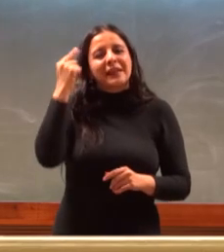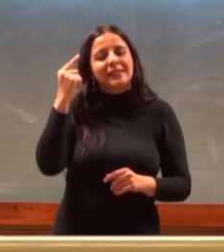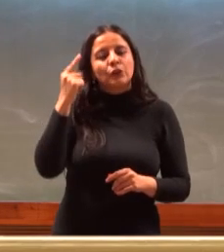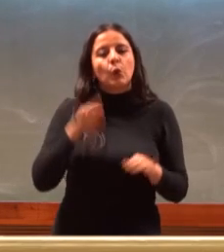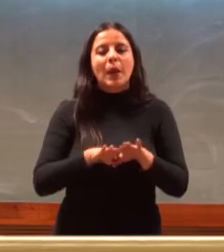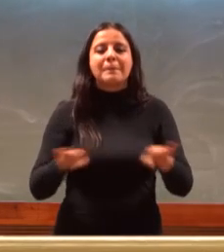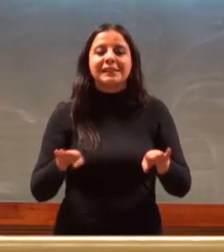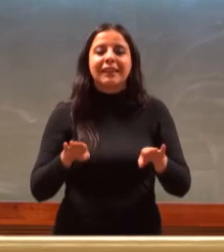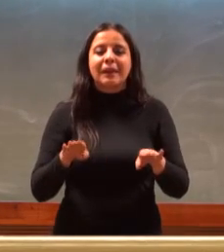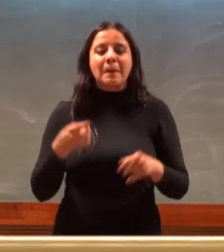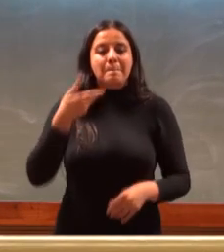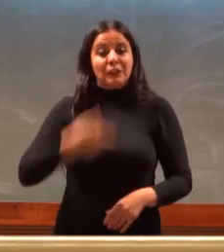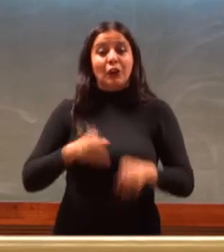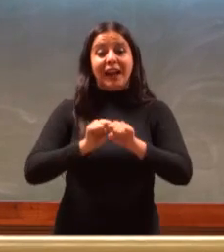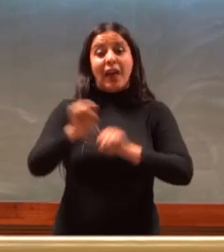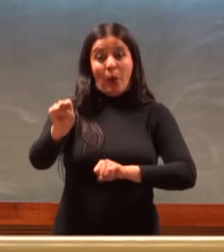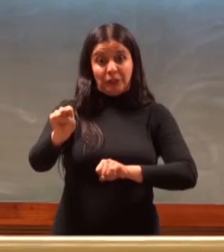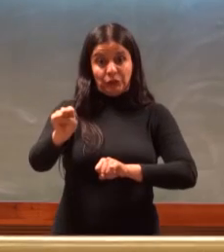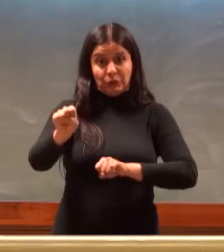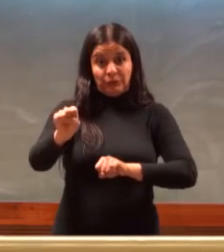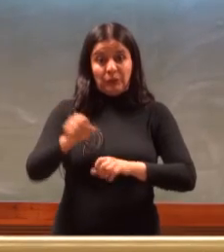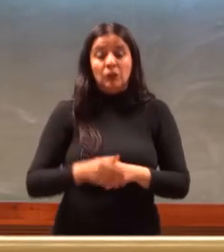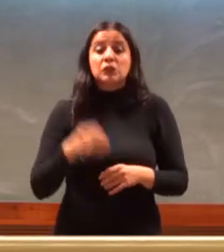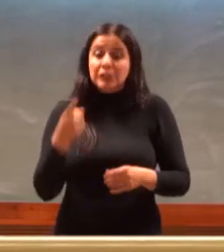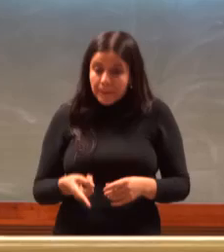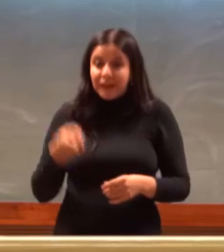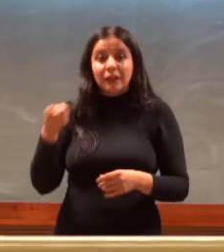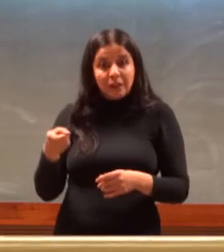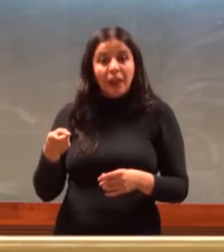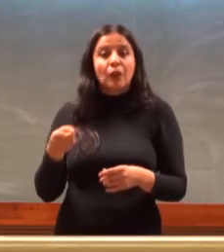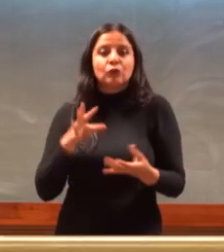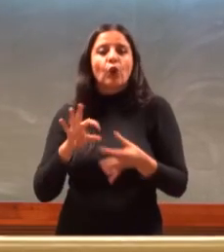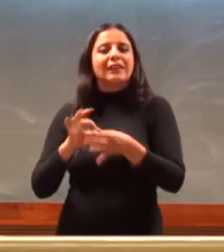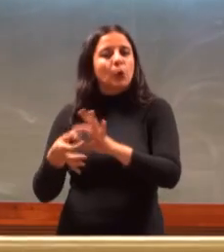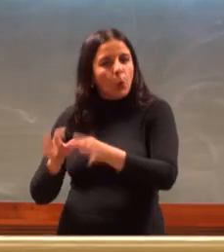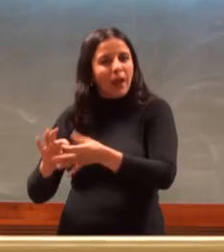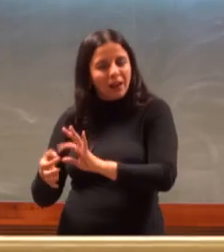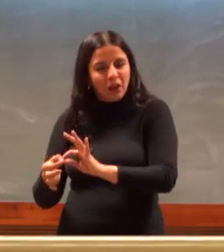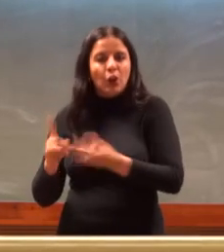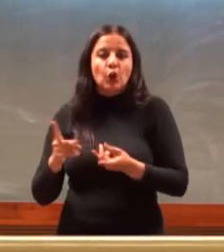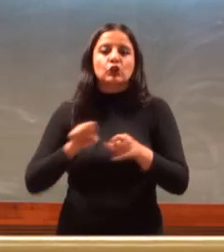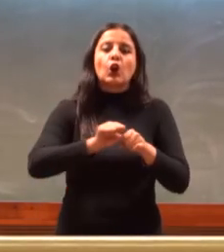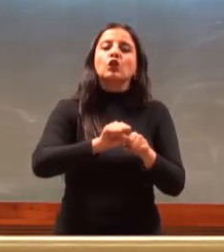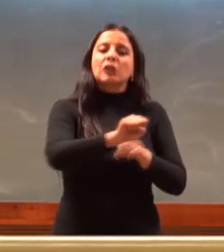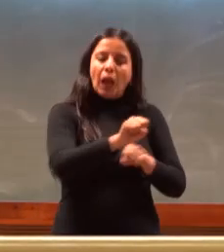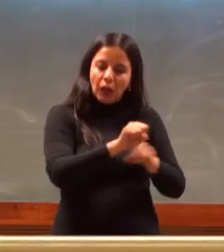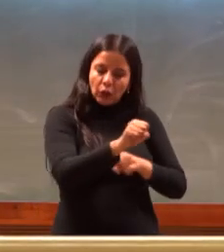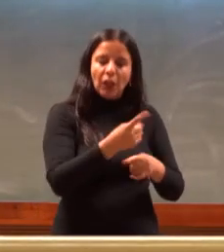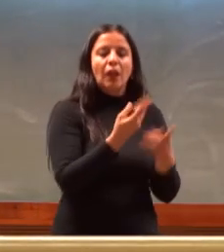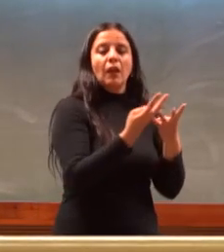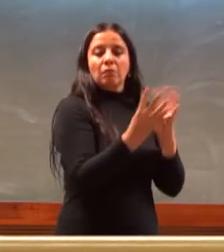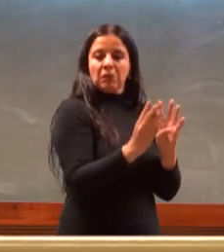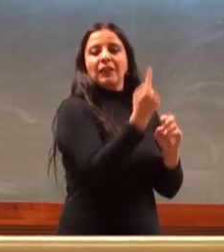graduados una mesa en la oficina de graduados donde también articulemas del directivo con los consejeros egresados de las distintas